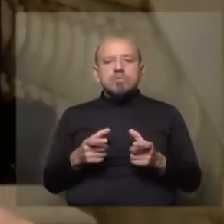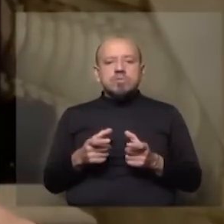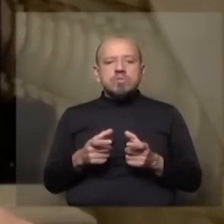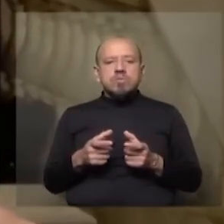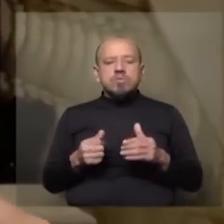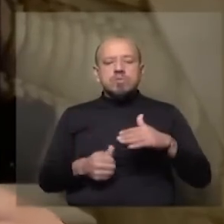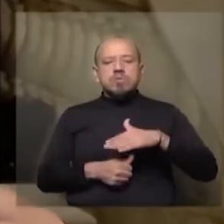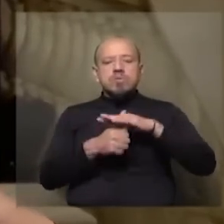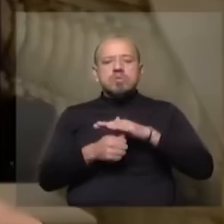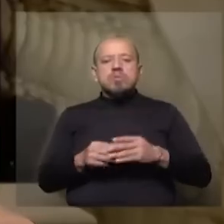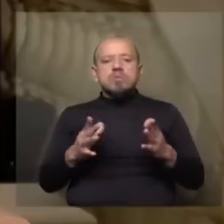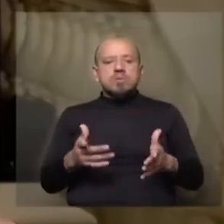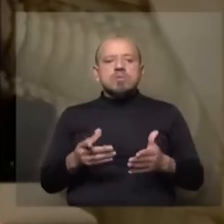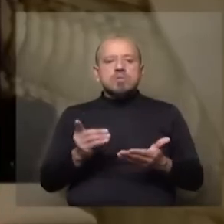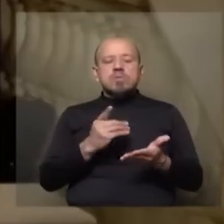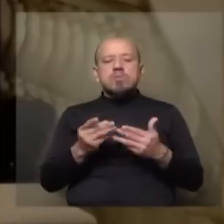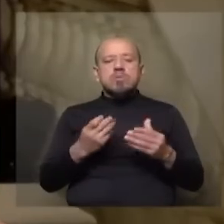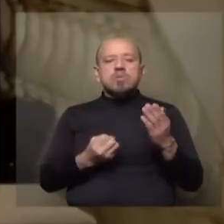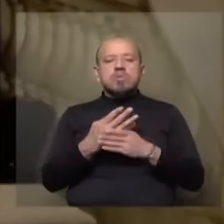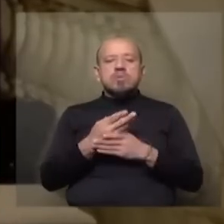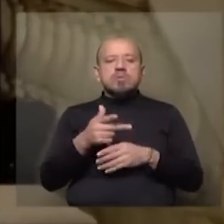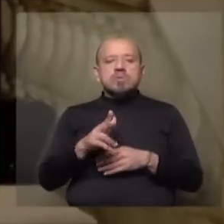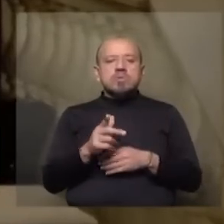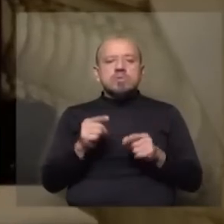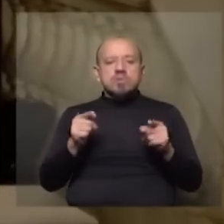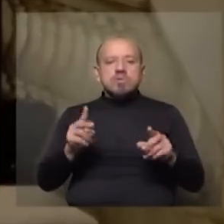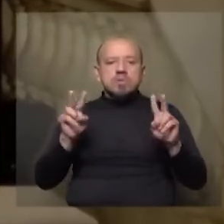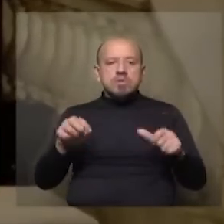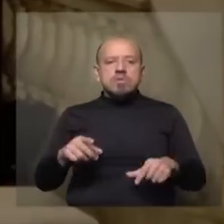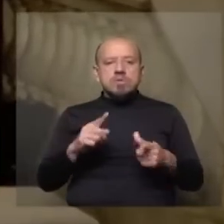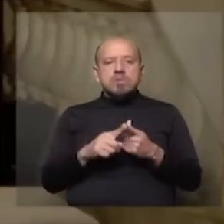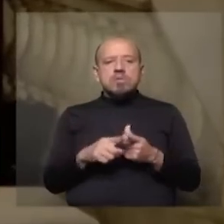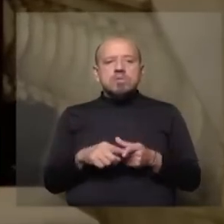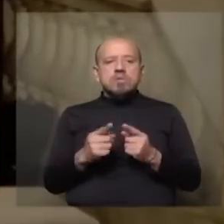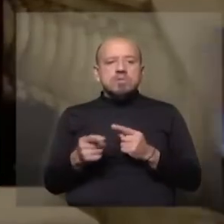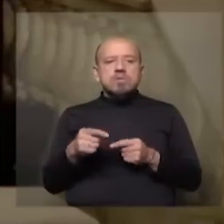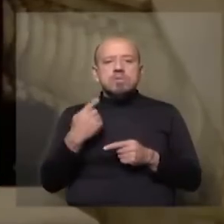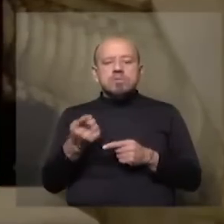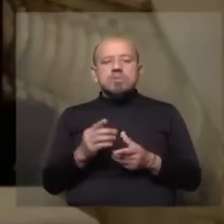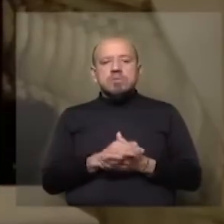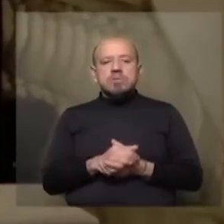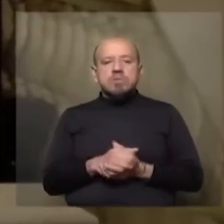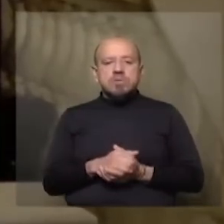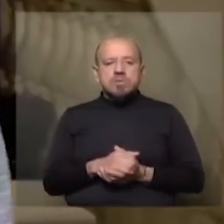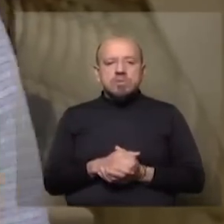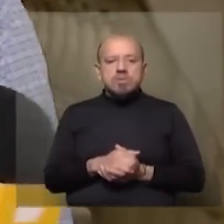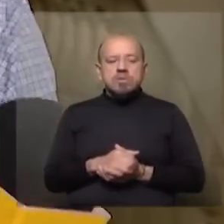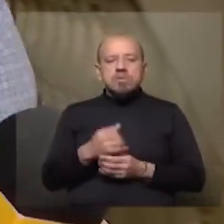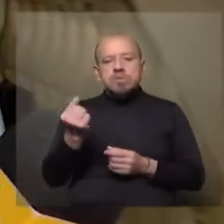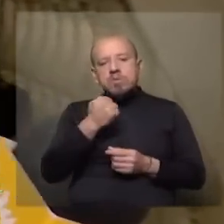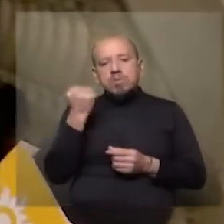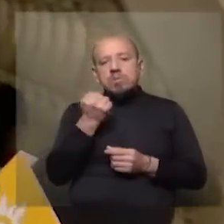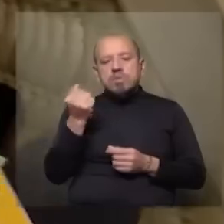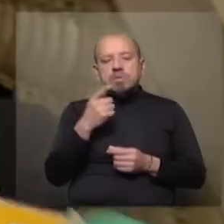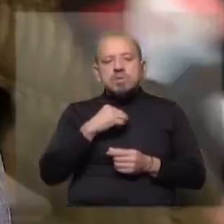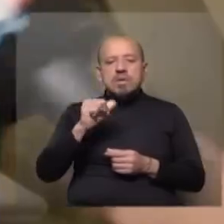líderes de sectores para definir una nueva fecha y sin lugar a dudas que este tema va a estar arriba de la mesa en la próxima convención hoy lo fundamental Es que la coalición triunfe